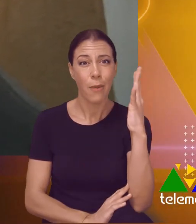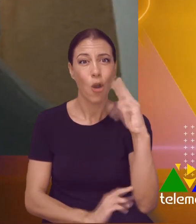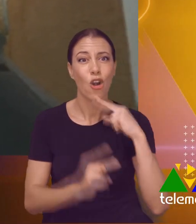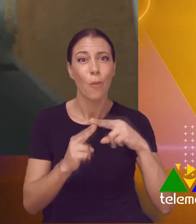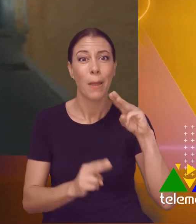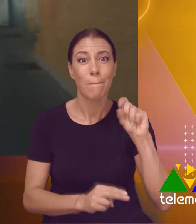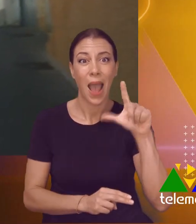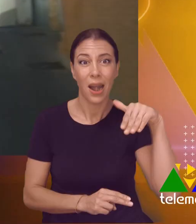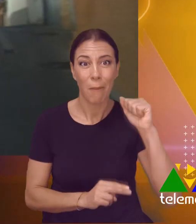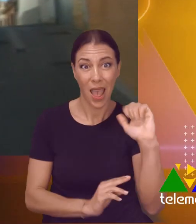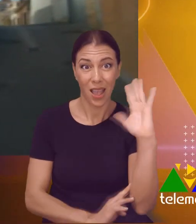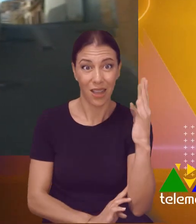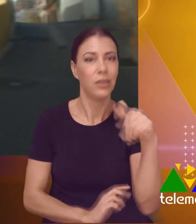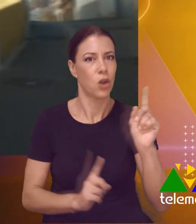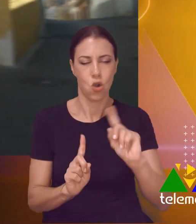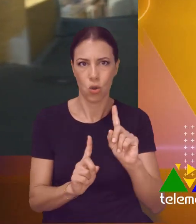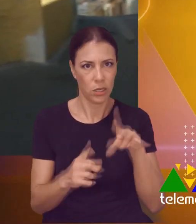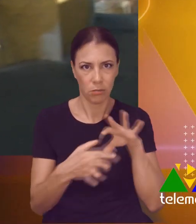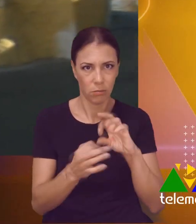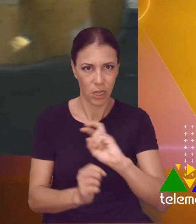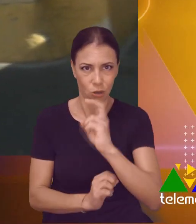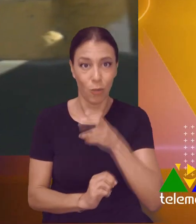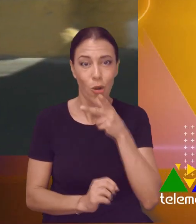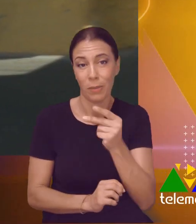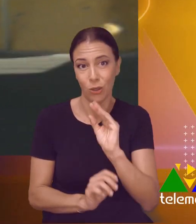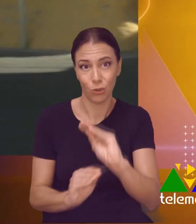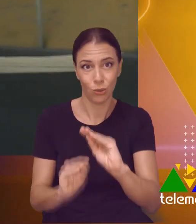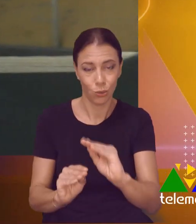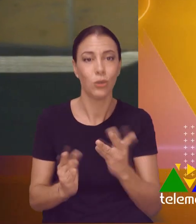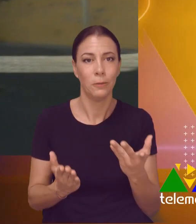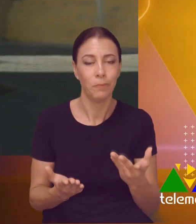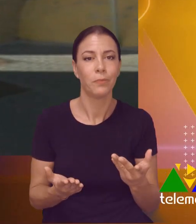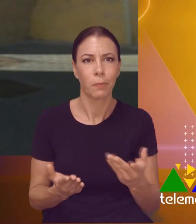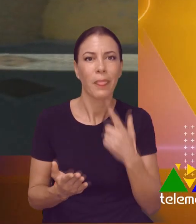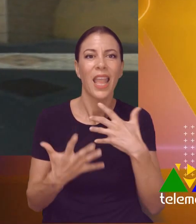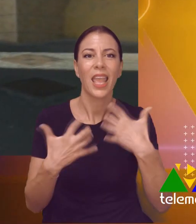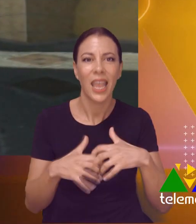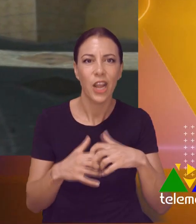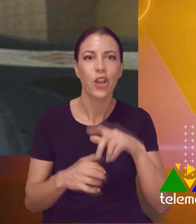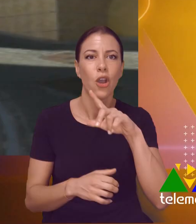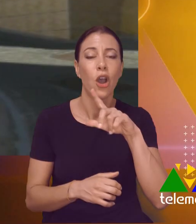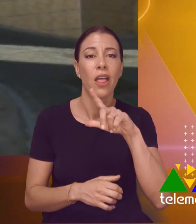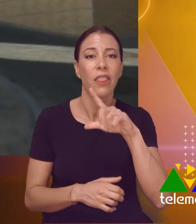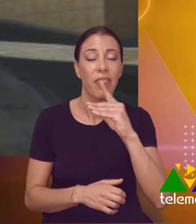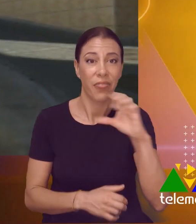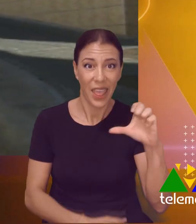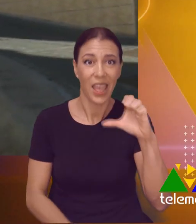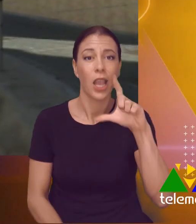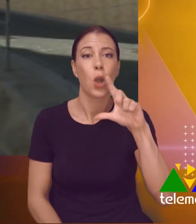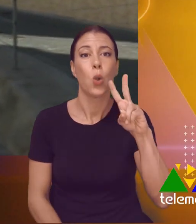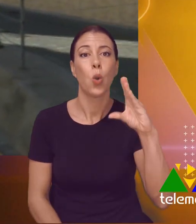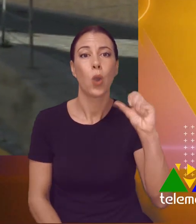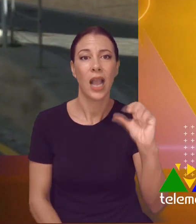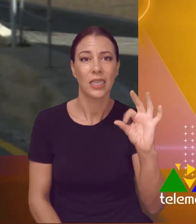alquilaba el ingenio frecuentemente era Lucas Palma, el origen genovés. Ajá. Y de ahí viene el nombre, ¿no? Ingenio de La Palma. Ingenio de Lucas